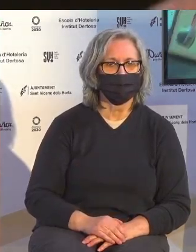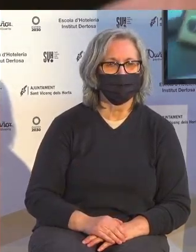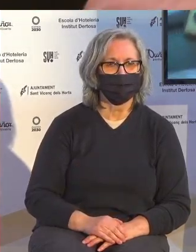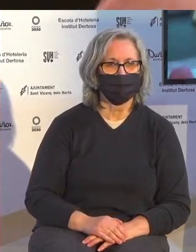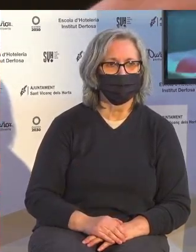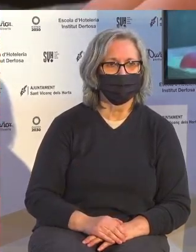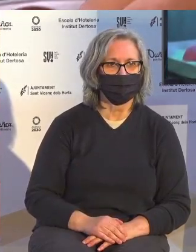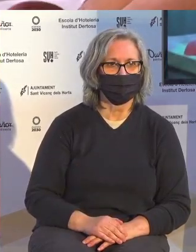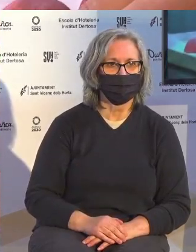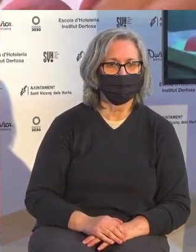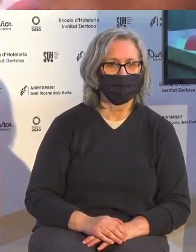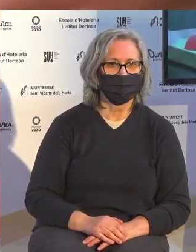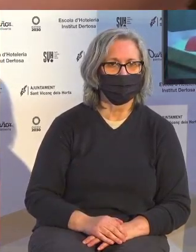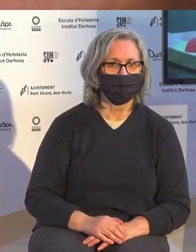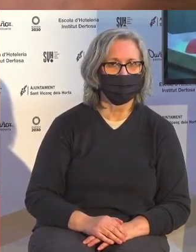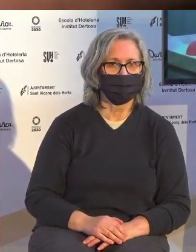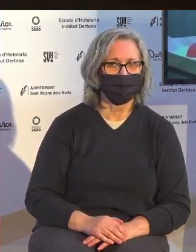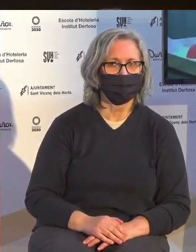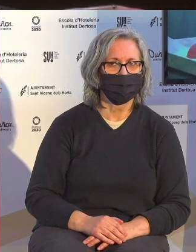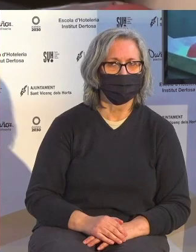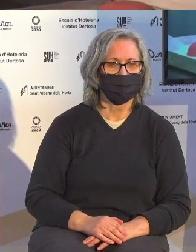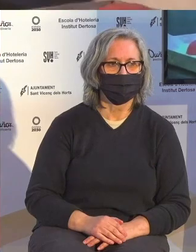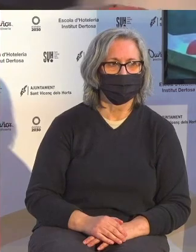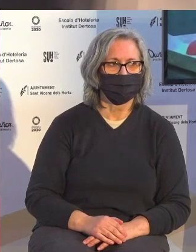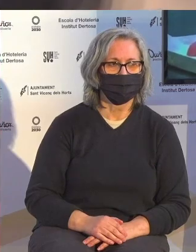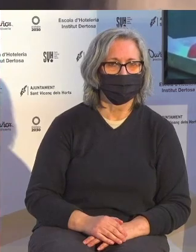los mínimos de área hace una diferencia